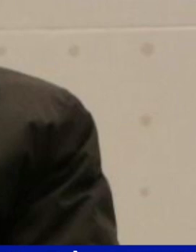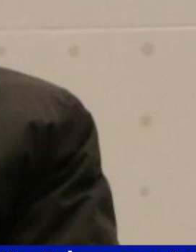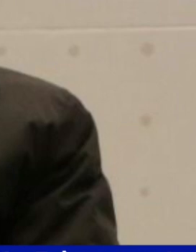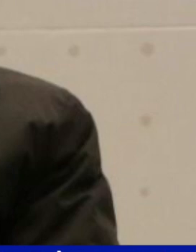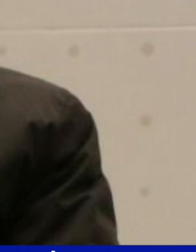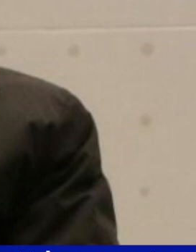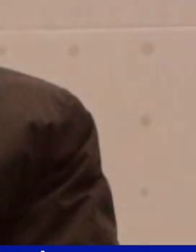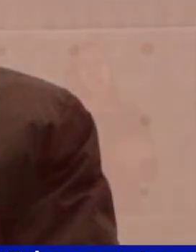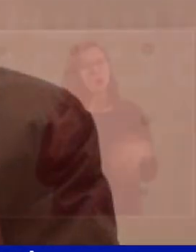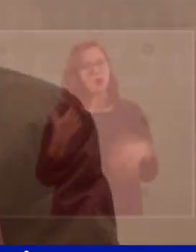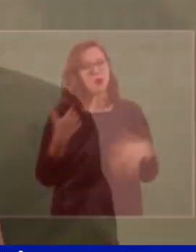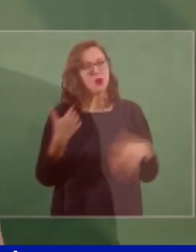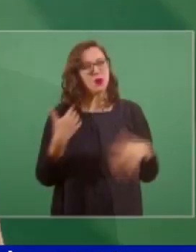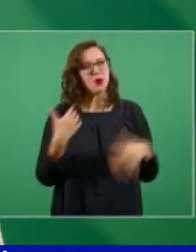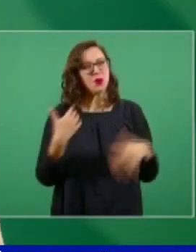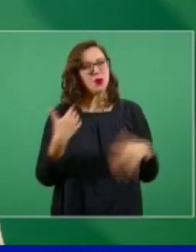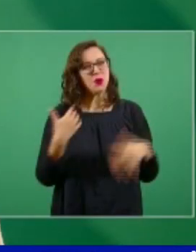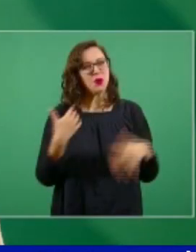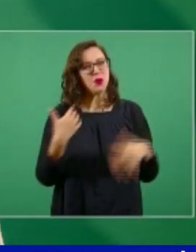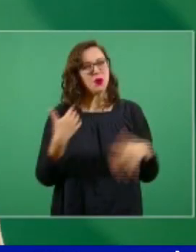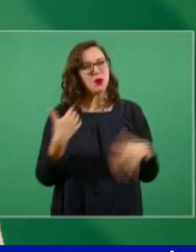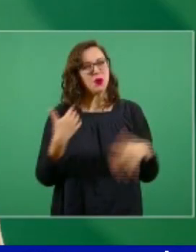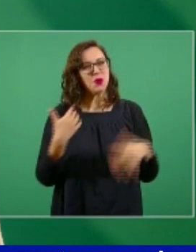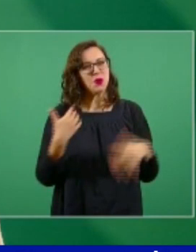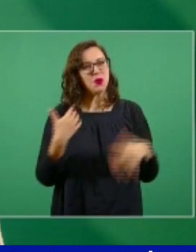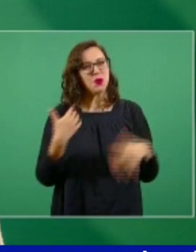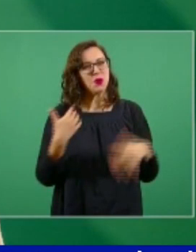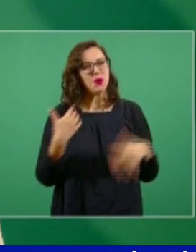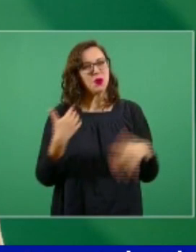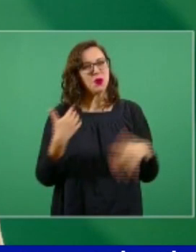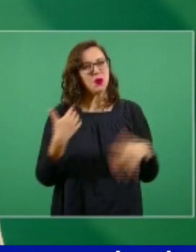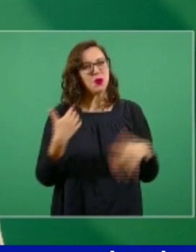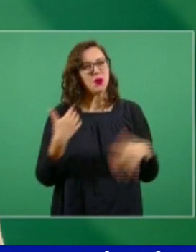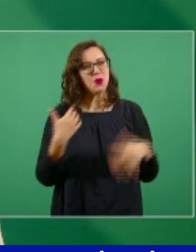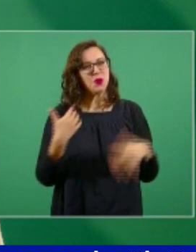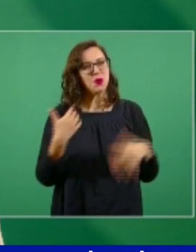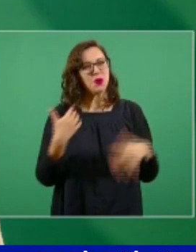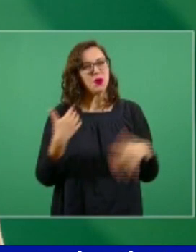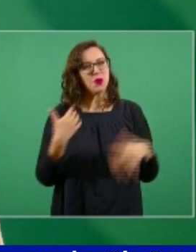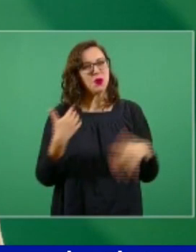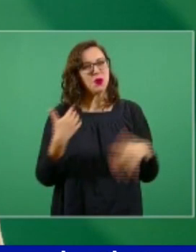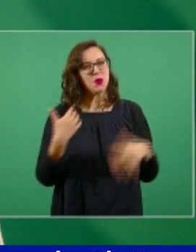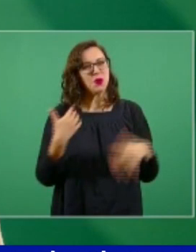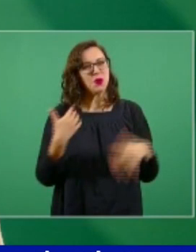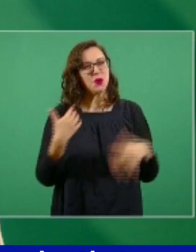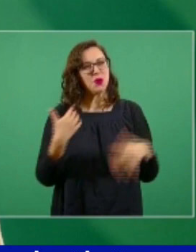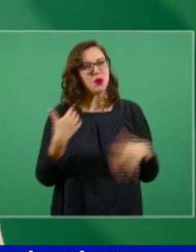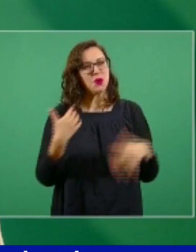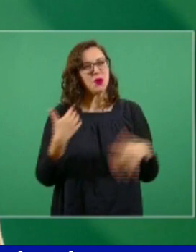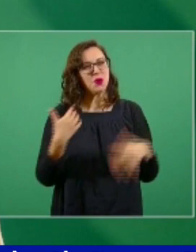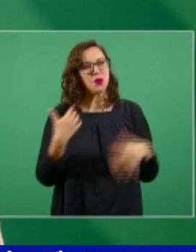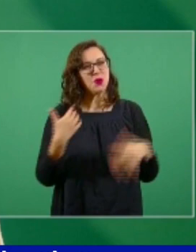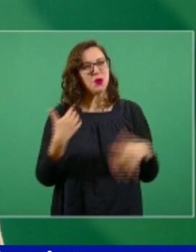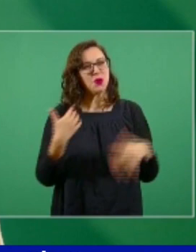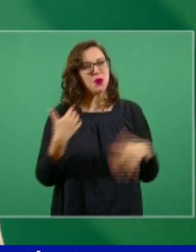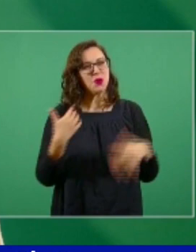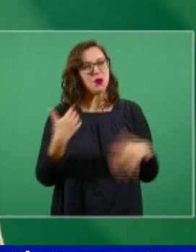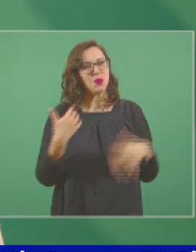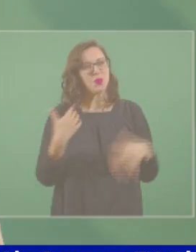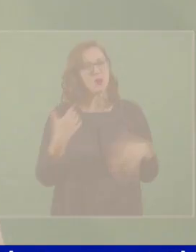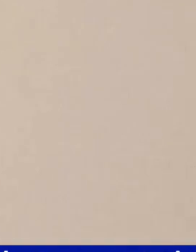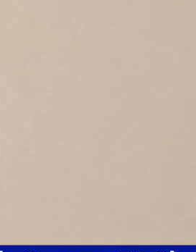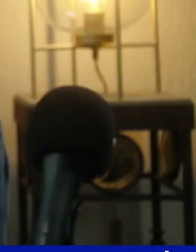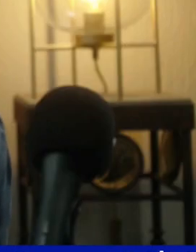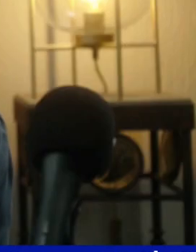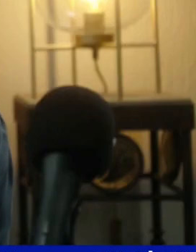amarres políticos en un ajuste de cuentas de este grupo político confrontado. Se trata